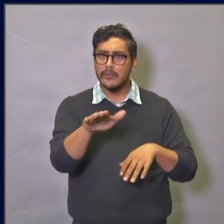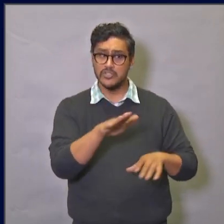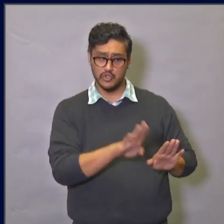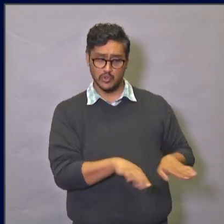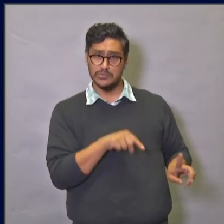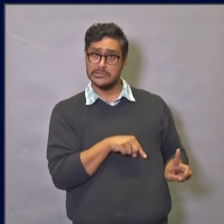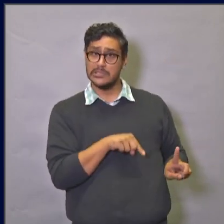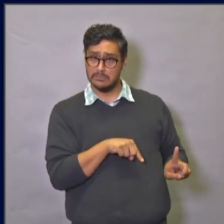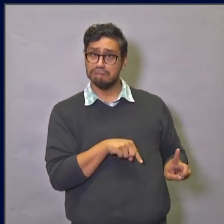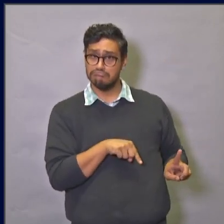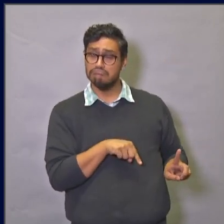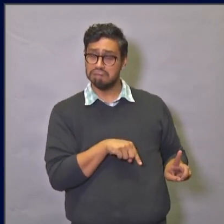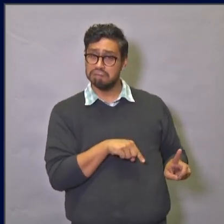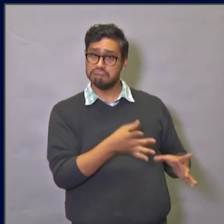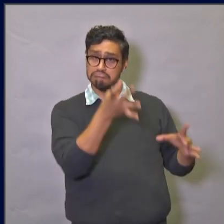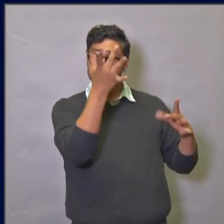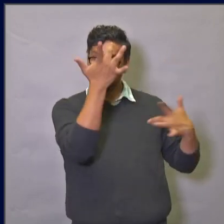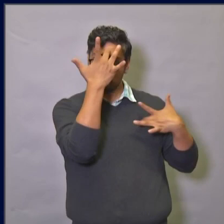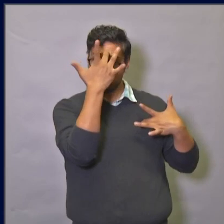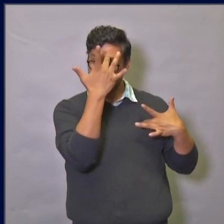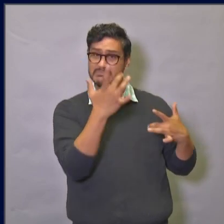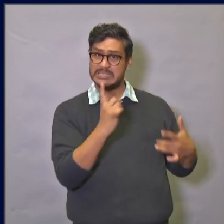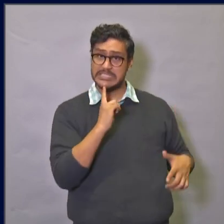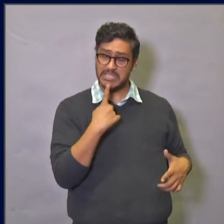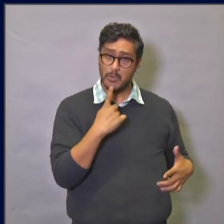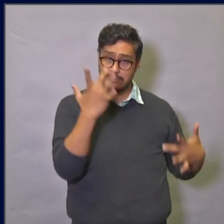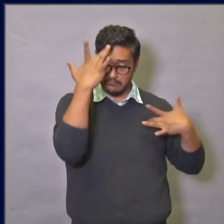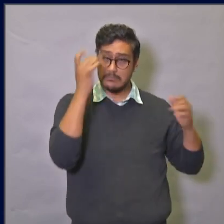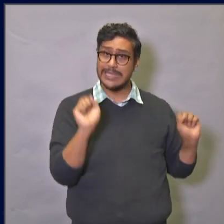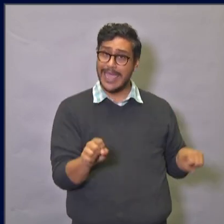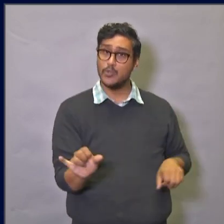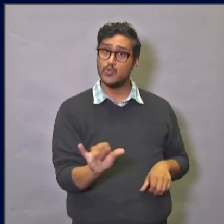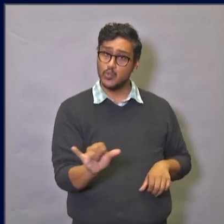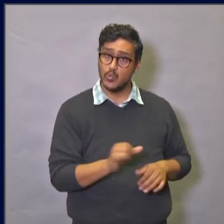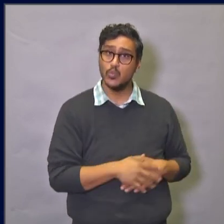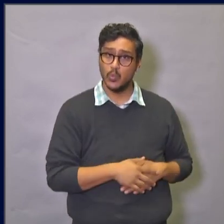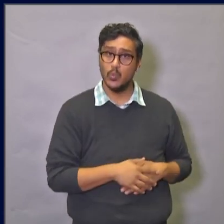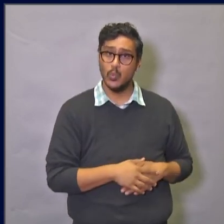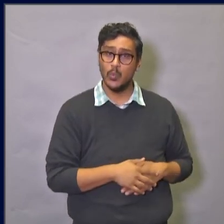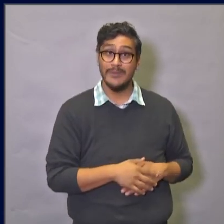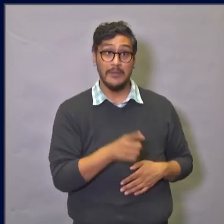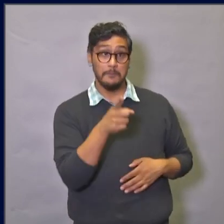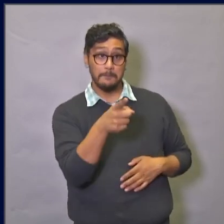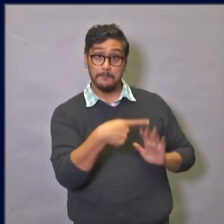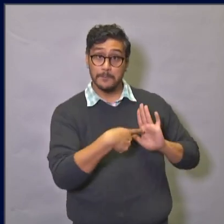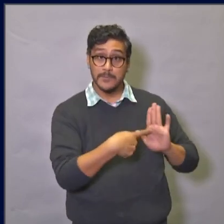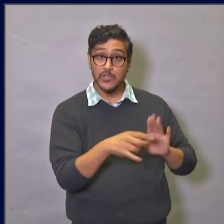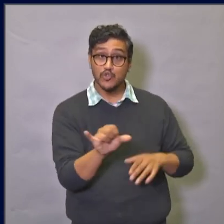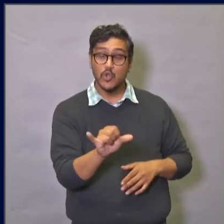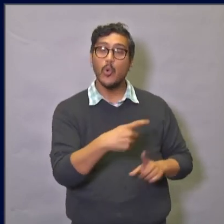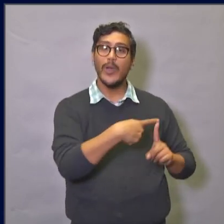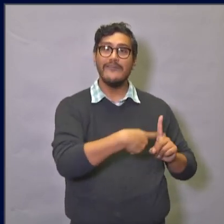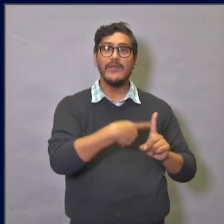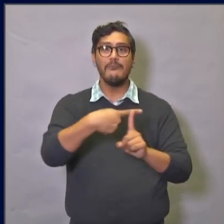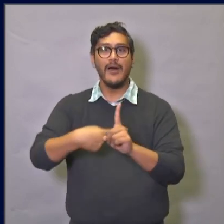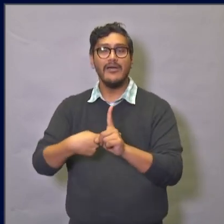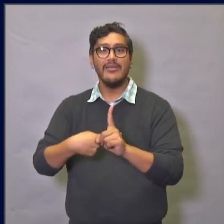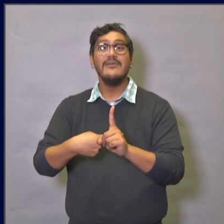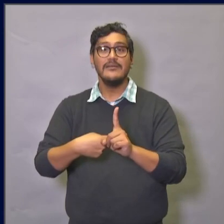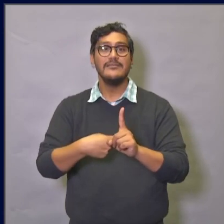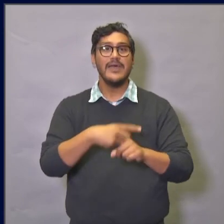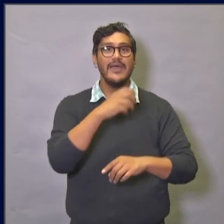el riesgo de contraer enfermedades graves por COVID-19. Este gráfico muestra por mes la cantidad de casos